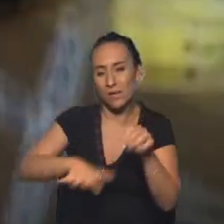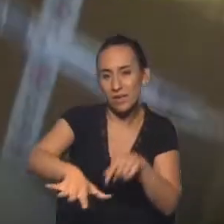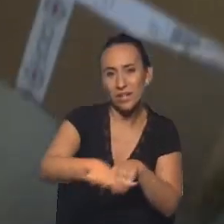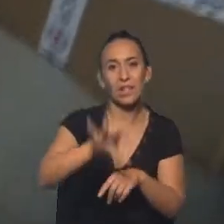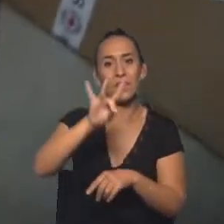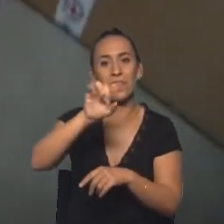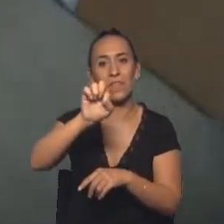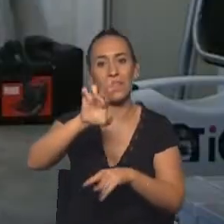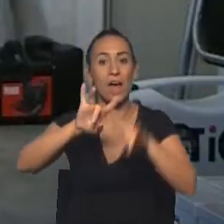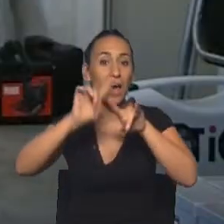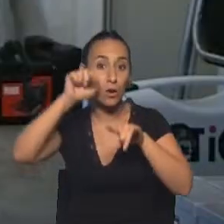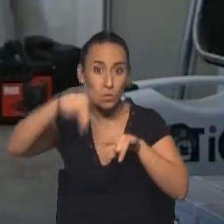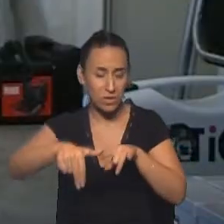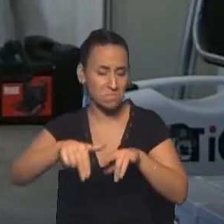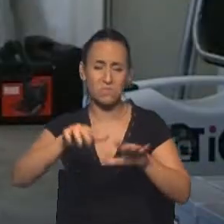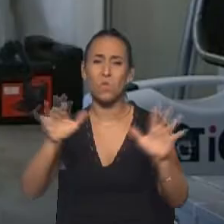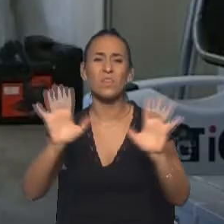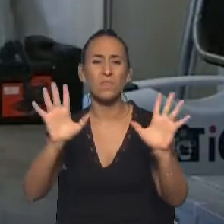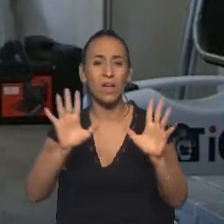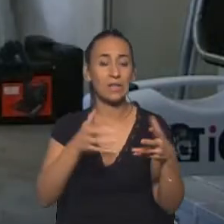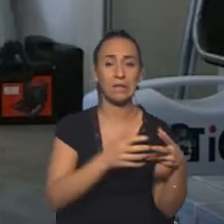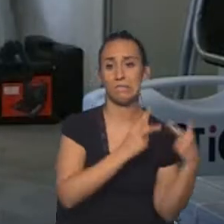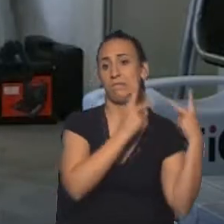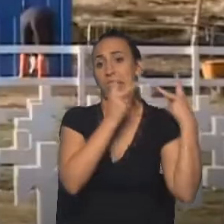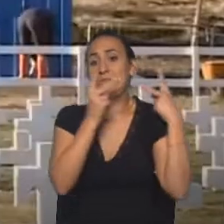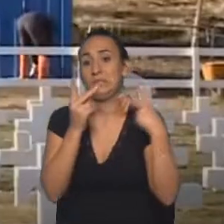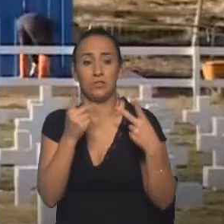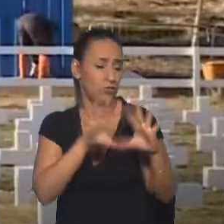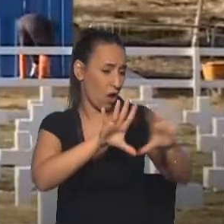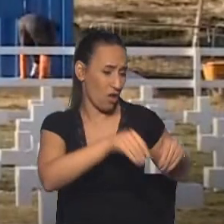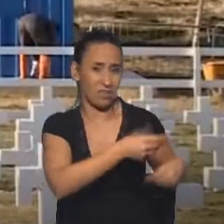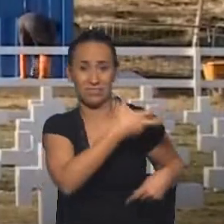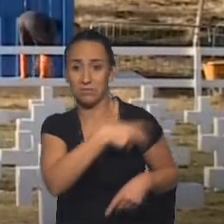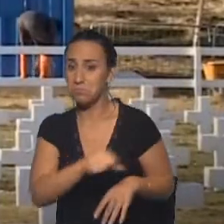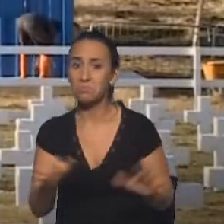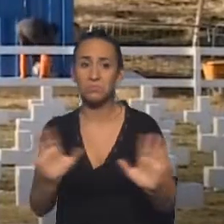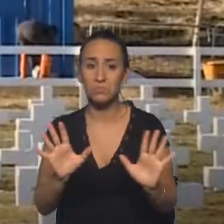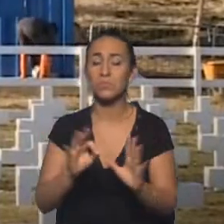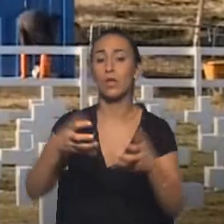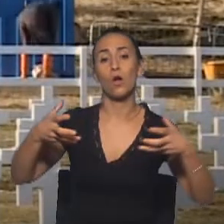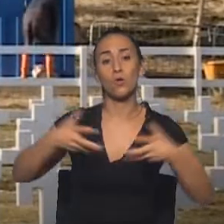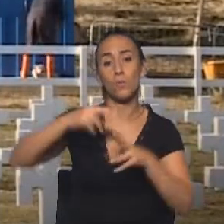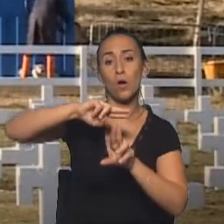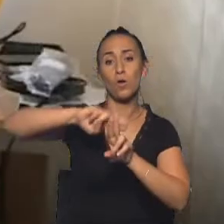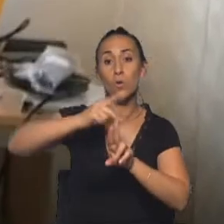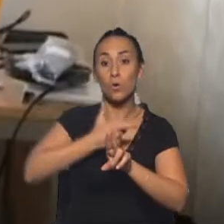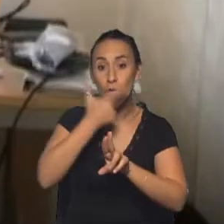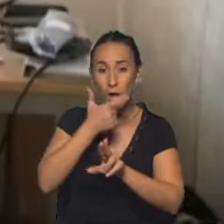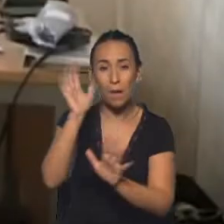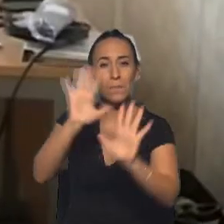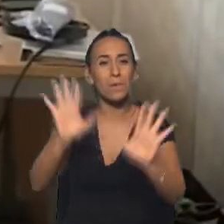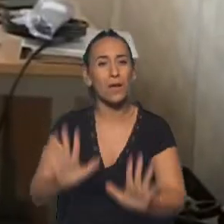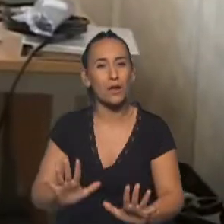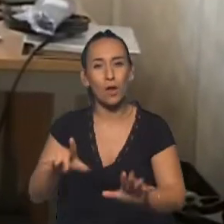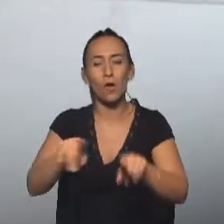trasladarse, la Cruz Roja había montado una morgue temporal dentro del cementerio, así que el trabajo se